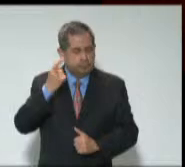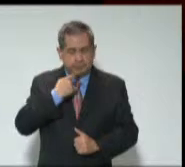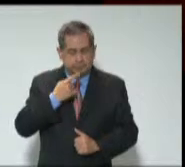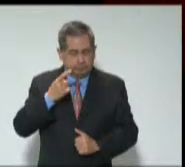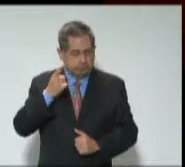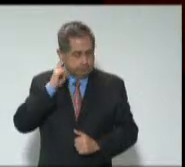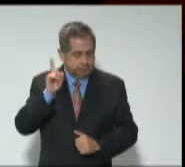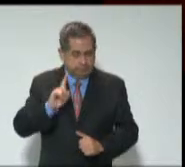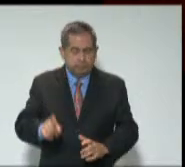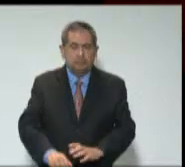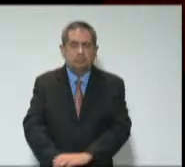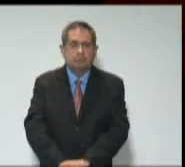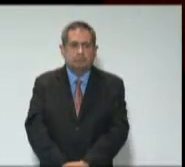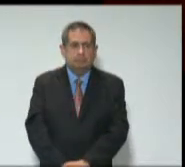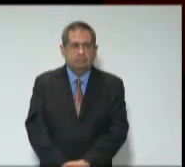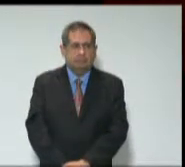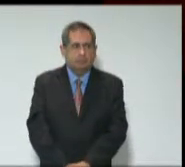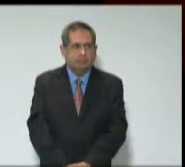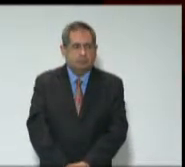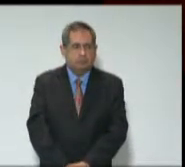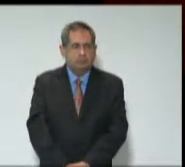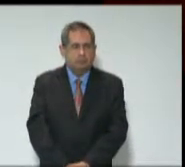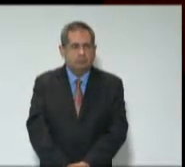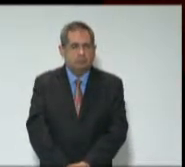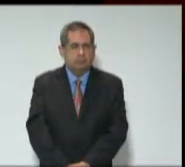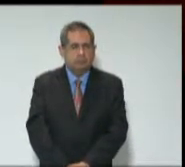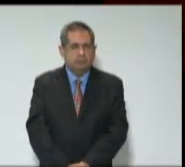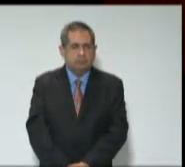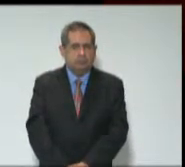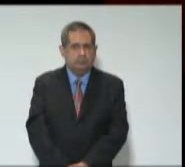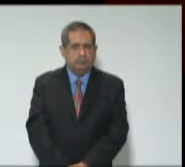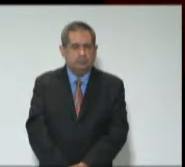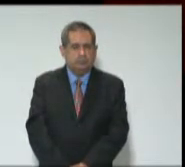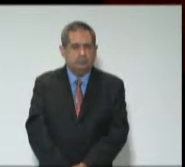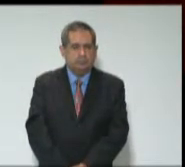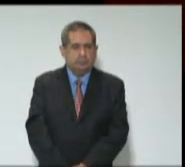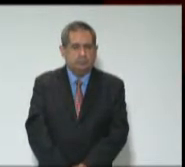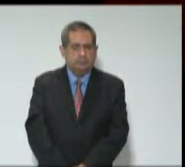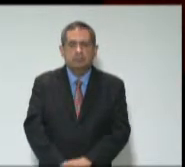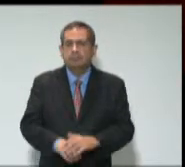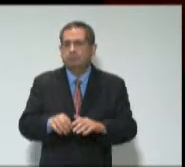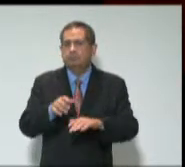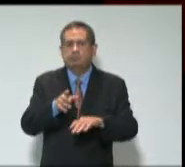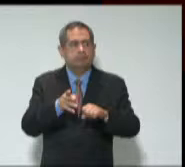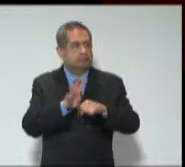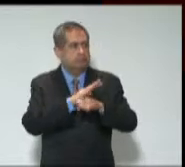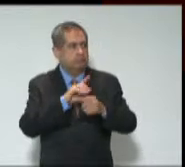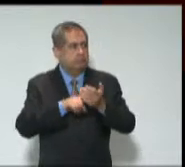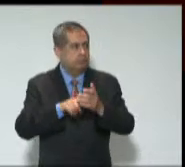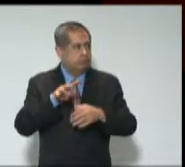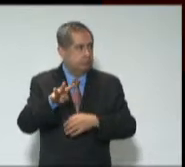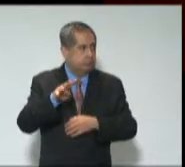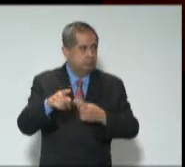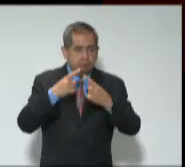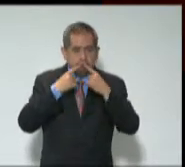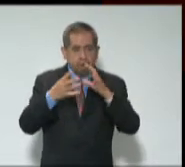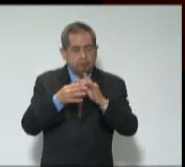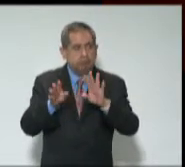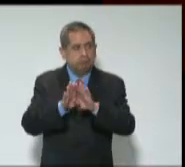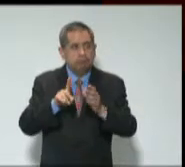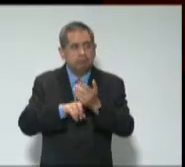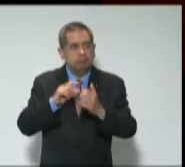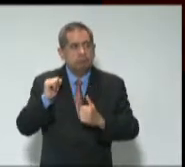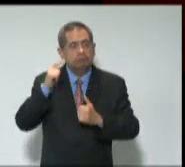importancia de la transparencia para afrontar las crisis sanitarias la pandemia del covid-19 ha sumergido al mundo en una de las